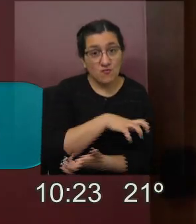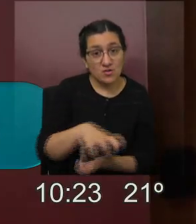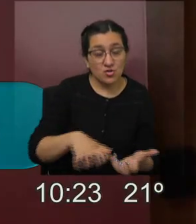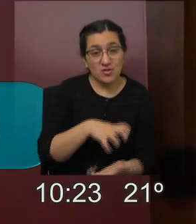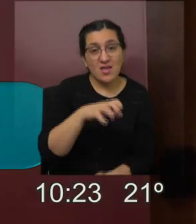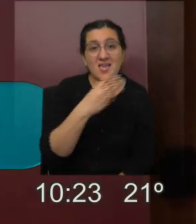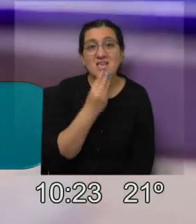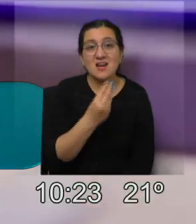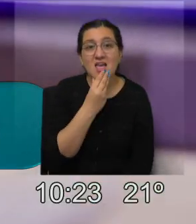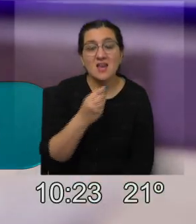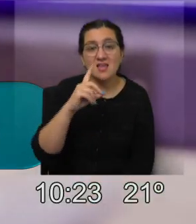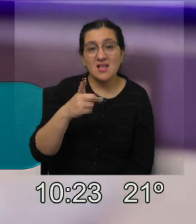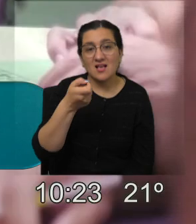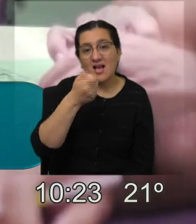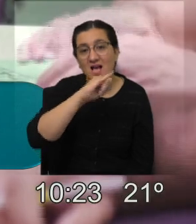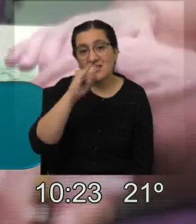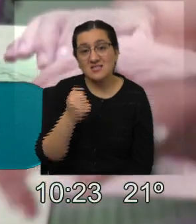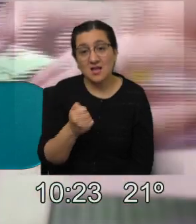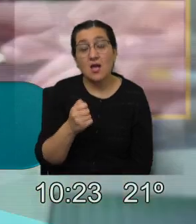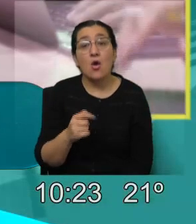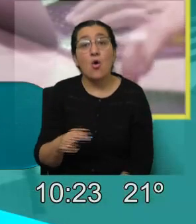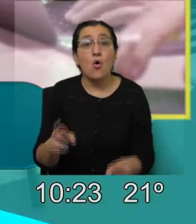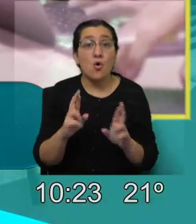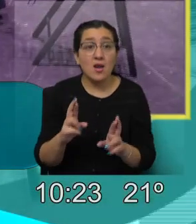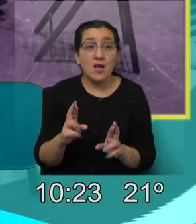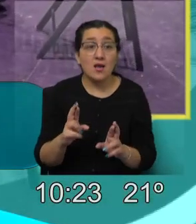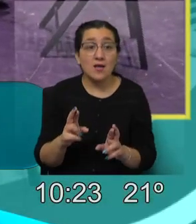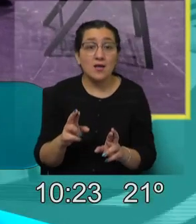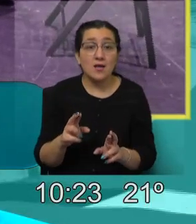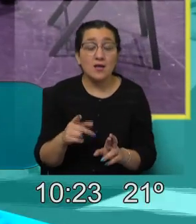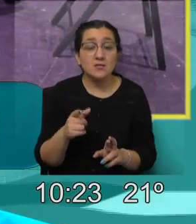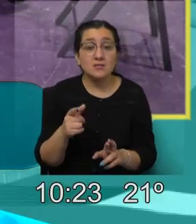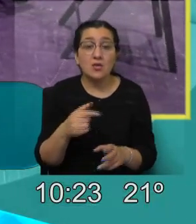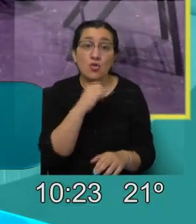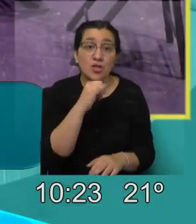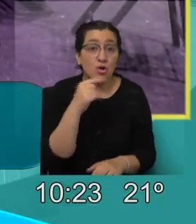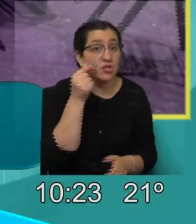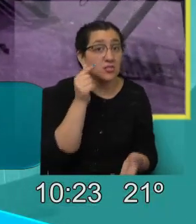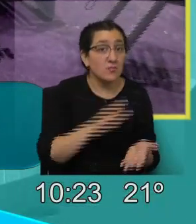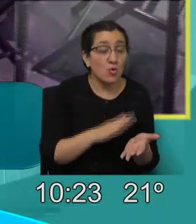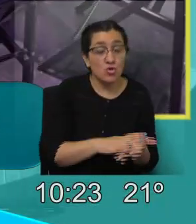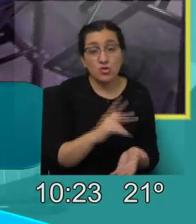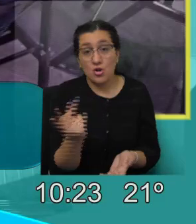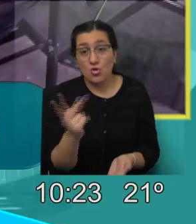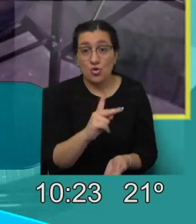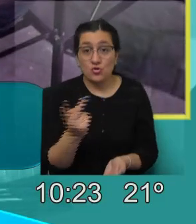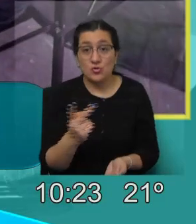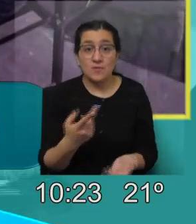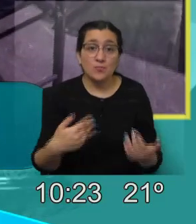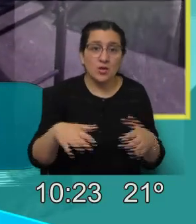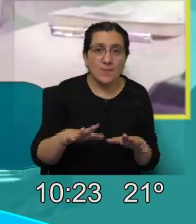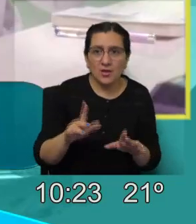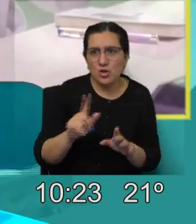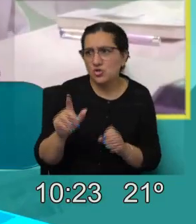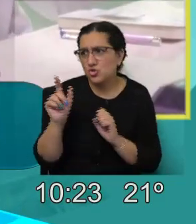ojalá hubiera ese proceso, ojalá para la próxima hora, en el que hubieran los testimonios de un lado y del otro, porque no es necesario tomar partido, estar todos los